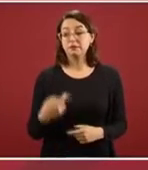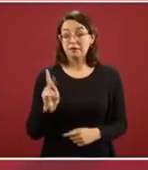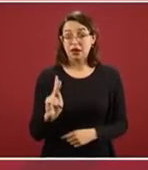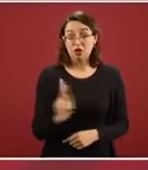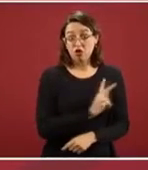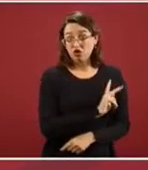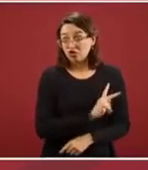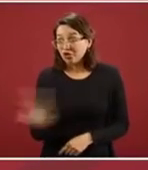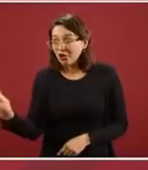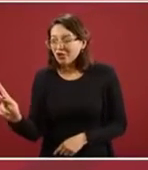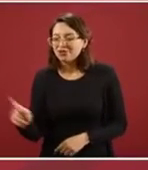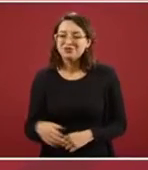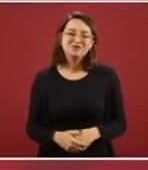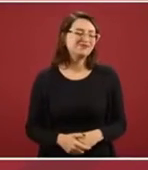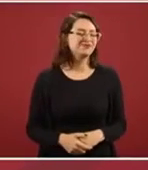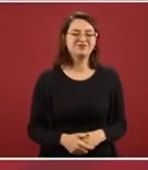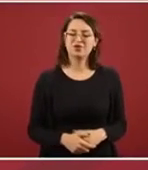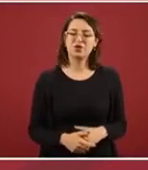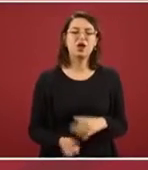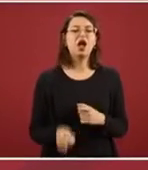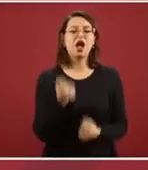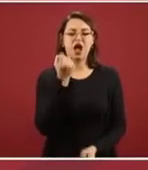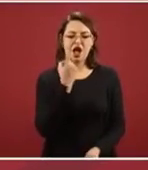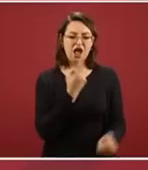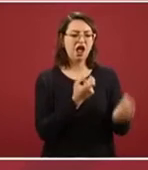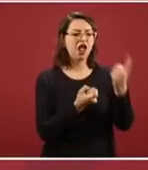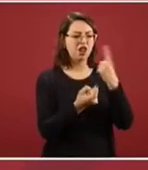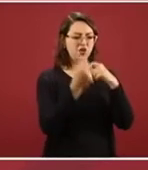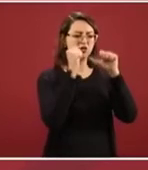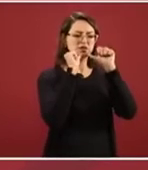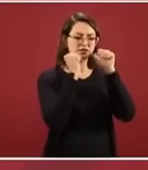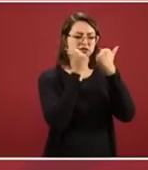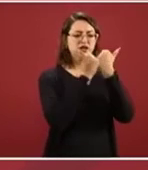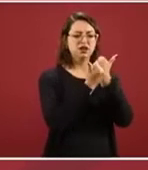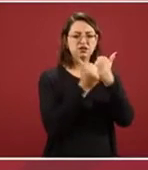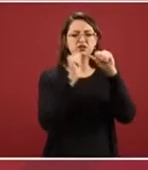hay asociaciones de